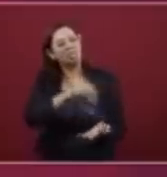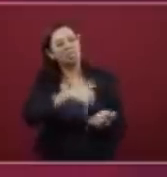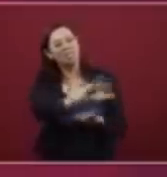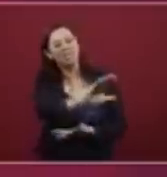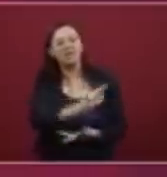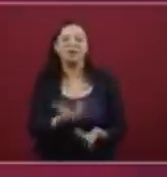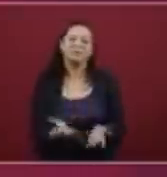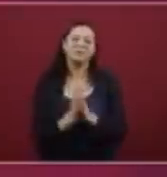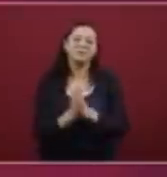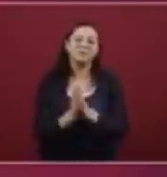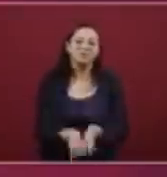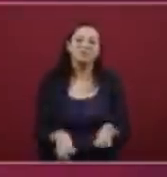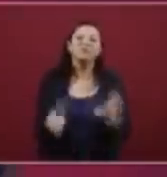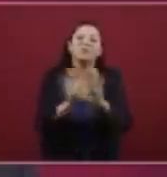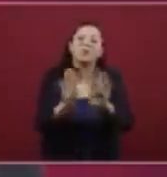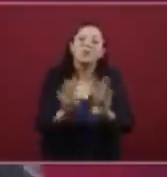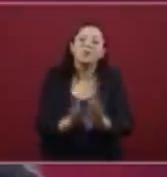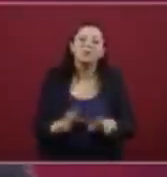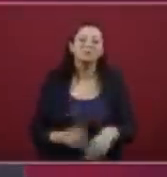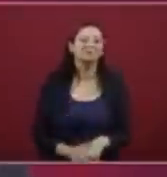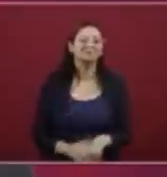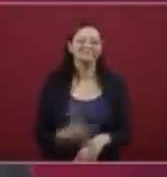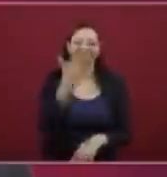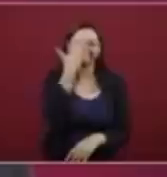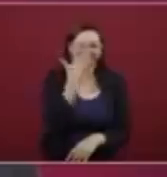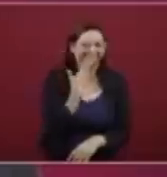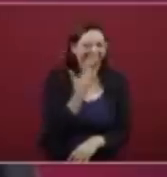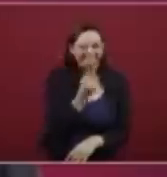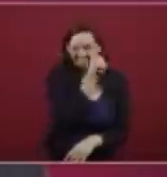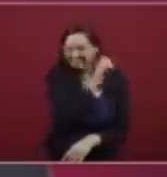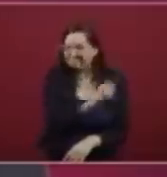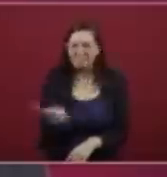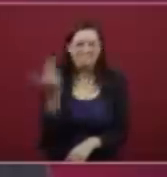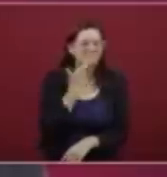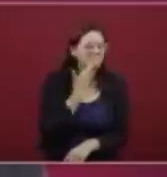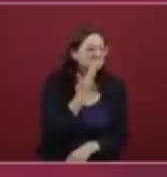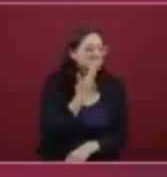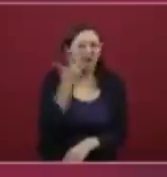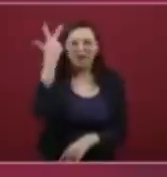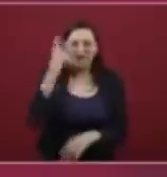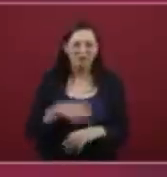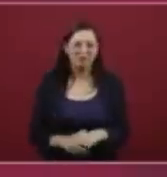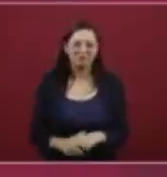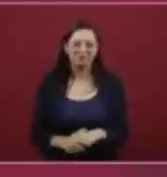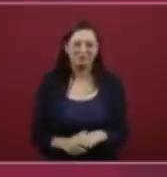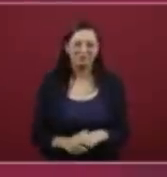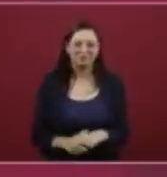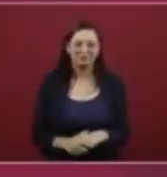Si es el mejor que hay en el país,